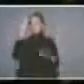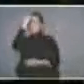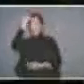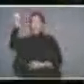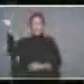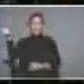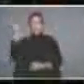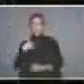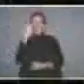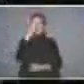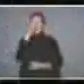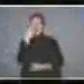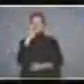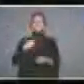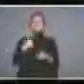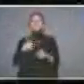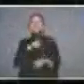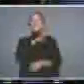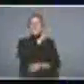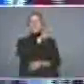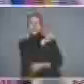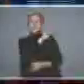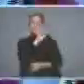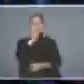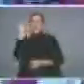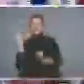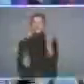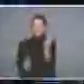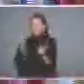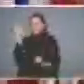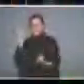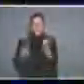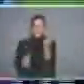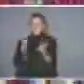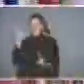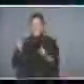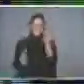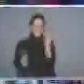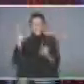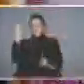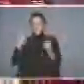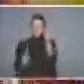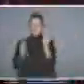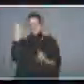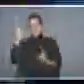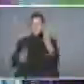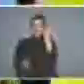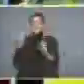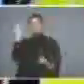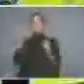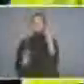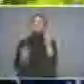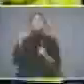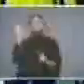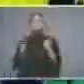olvides, carnavales, Santa Cruz es lo que vale. Wow, oh, oh, salala, yeah, yeah, yeah, yeah. Wow, oh, oh, salala, yeah, yeah,